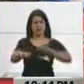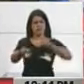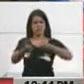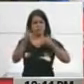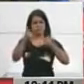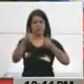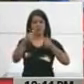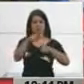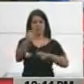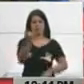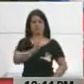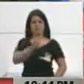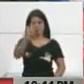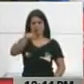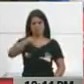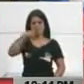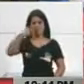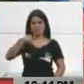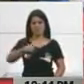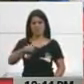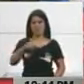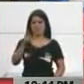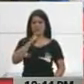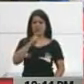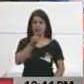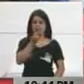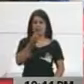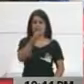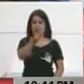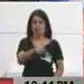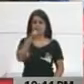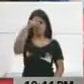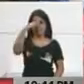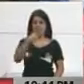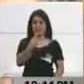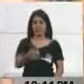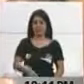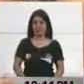después, dicho por su propio ejecutor.